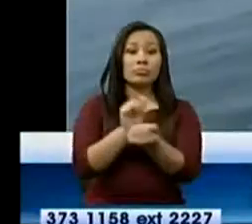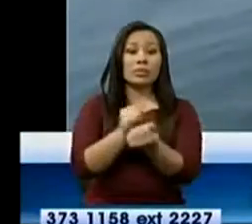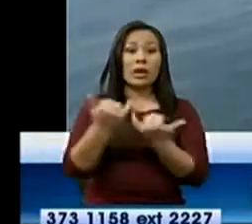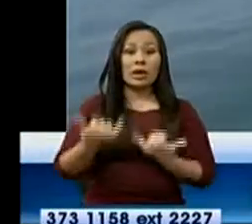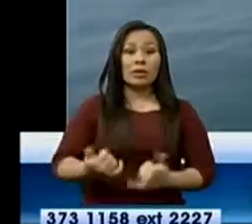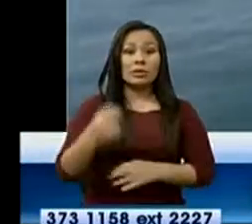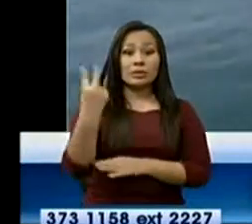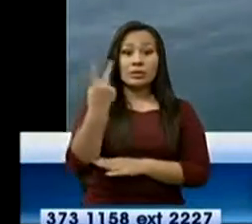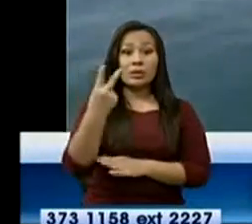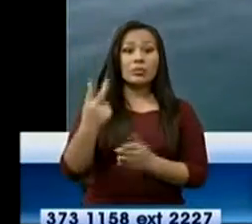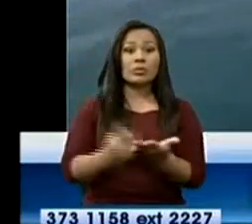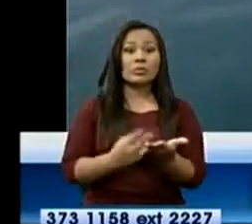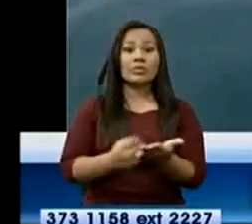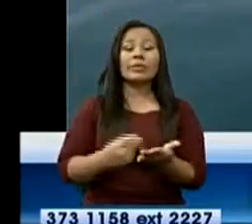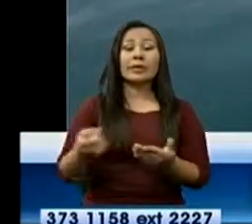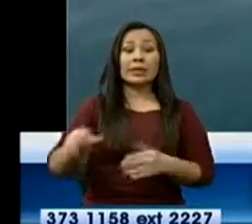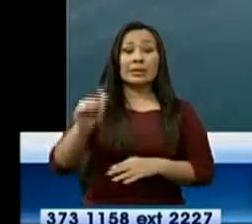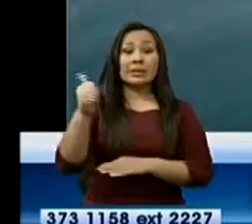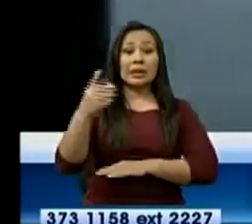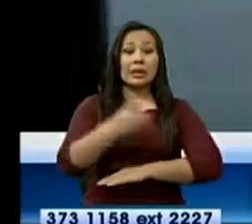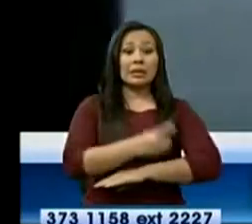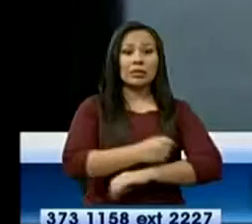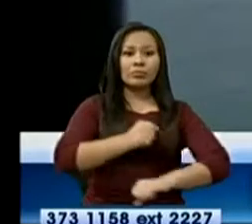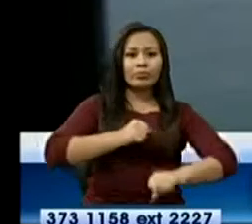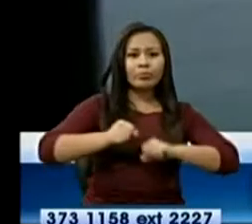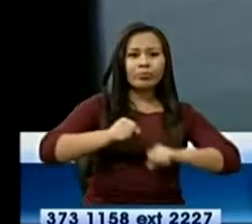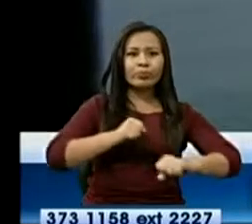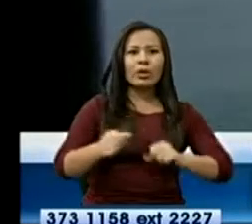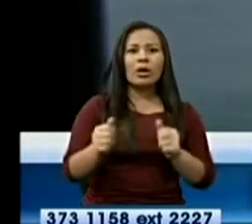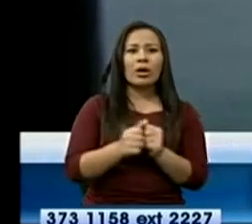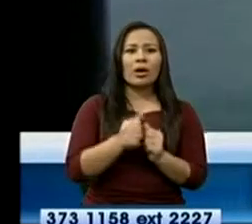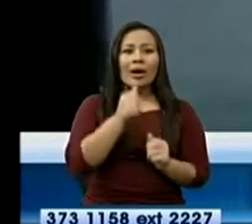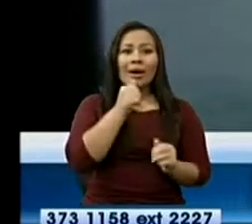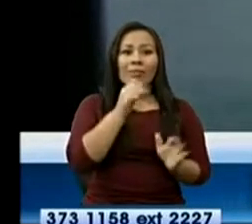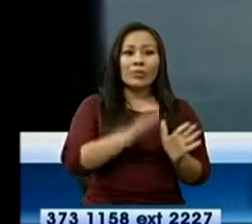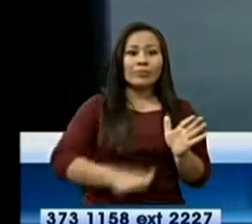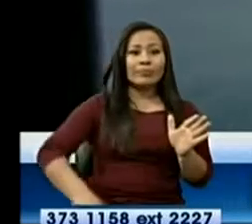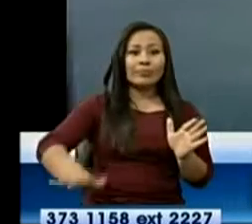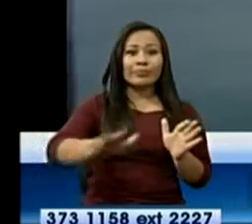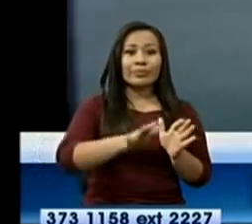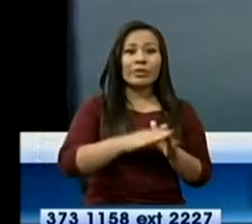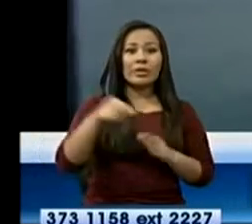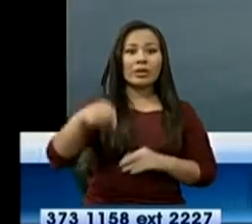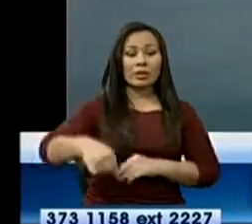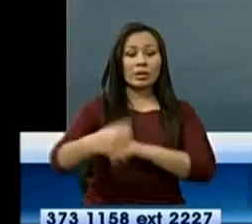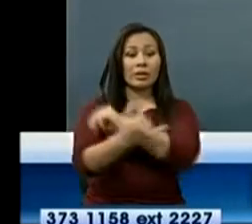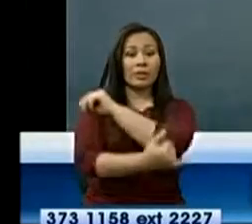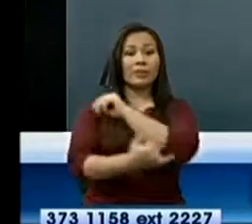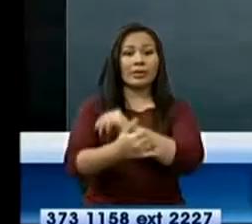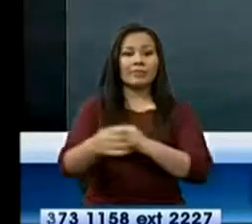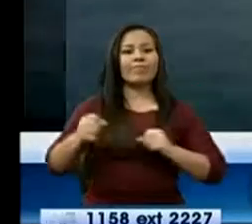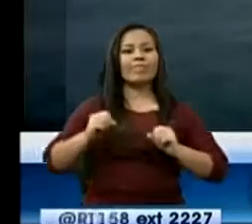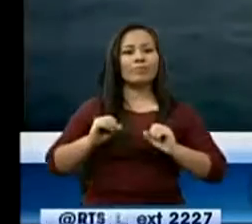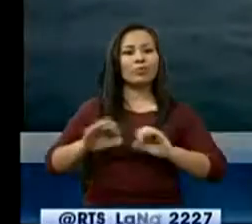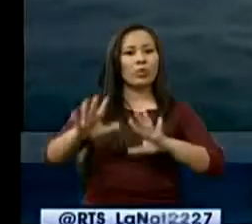dan en menos de 10 días a esta actividad ilegal, sobre todo en aguas jurisdiccionales del país, informó Iván Casamen.